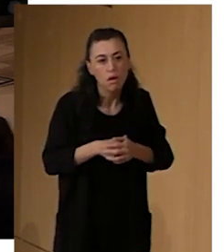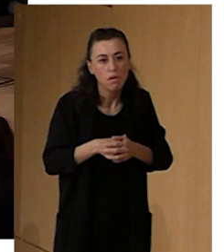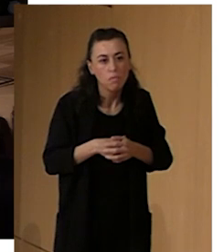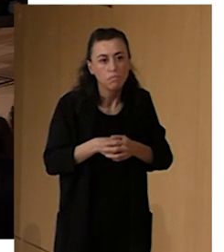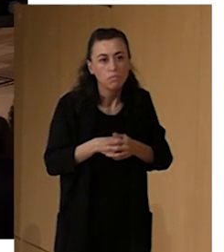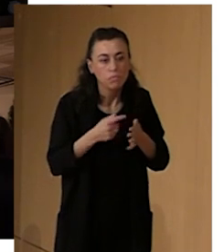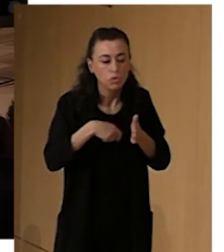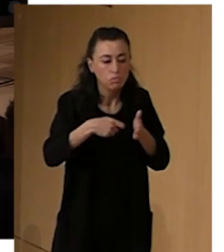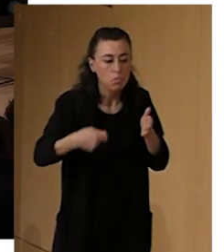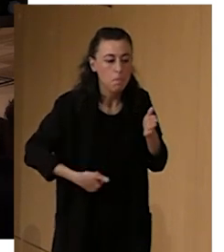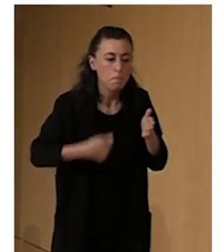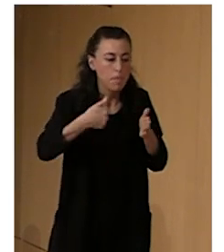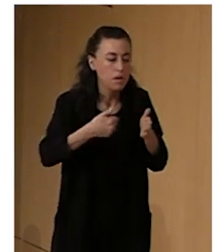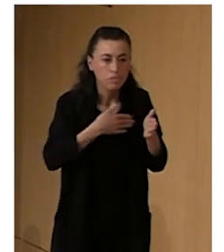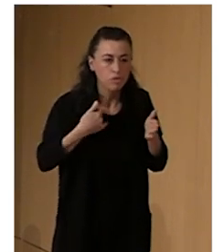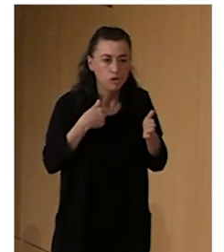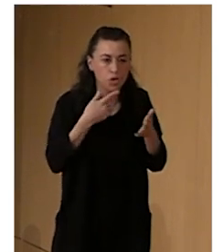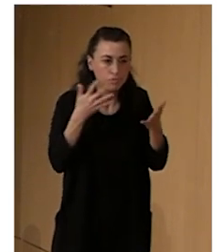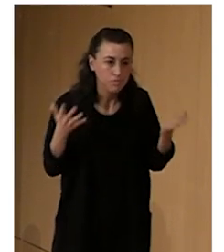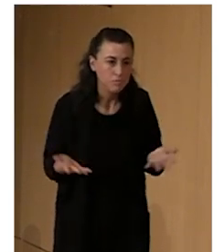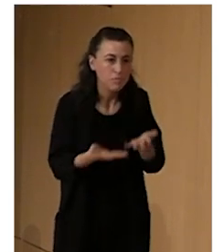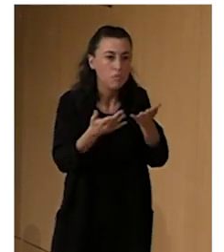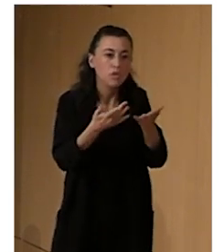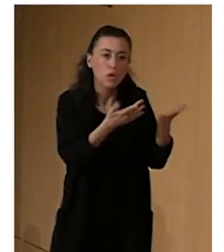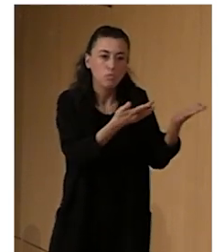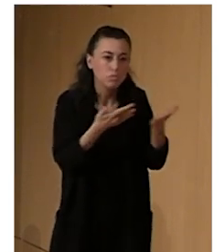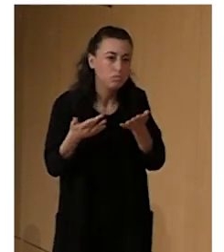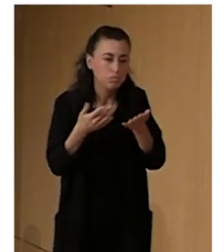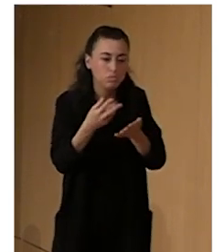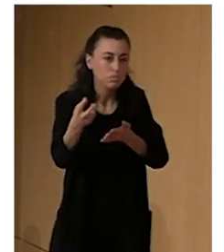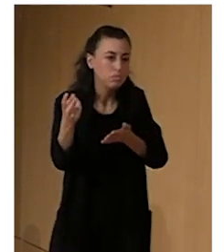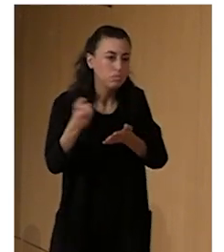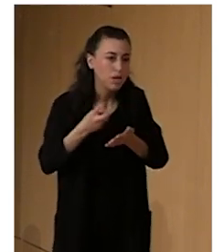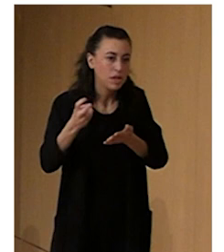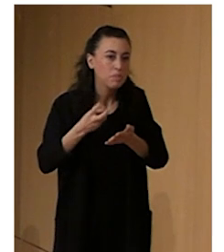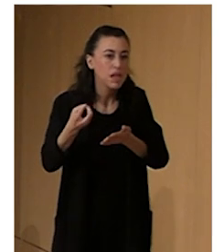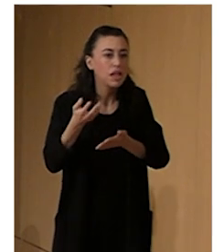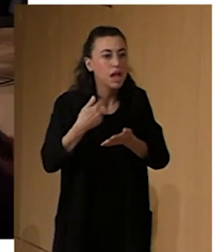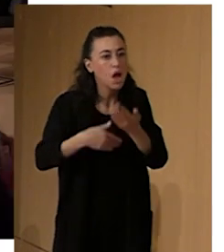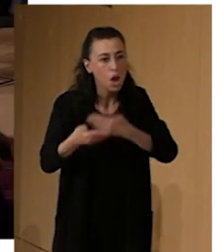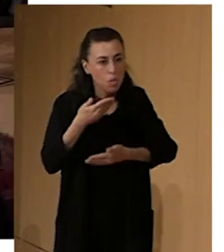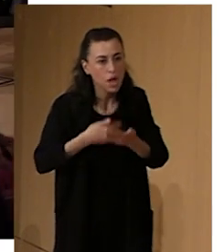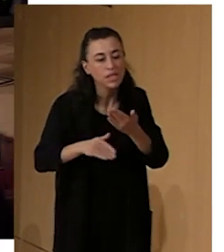eh os invito a que asista a que colaboré y que disfrutéis de este de este programa